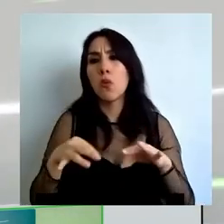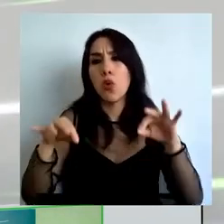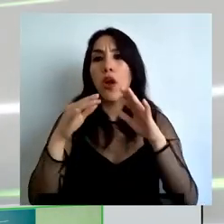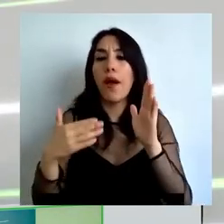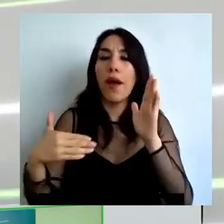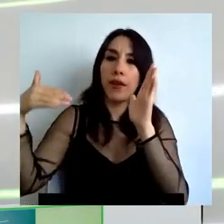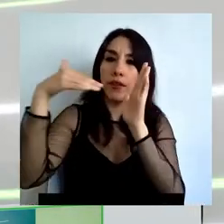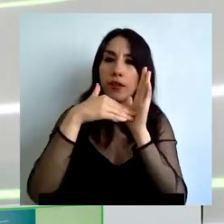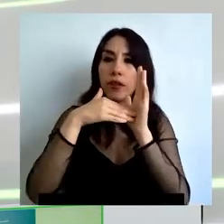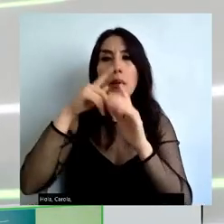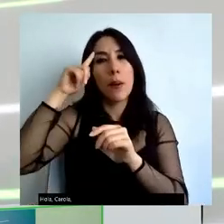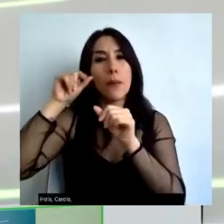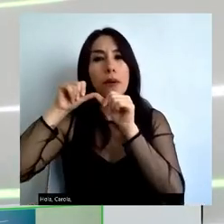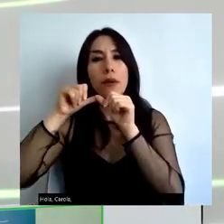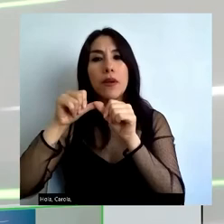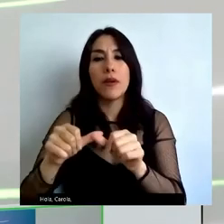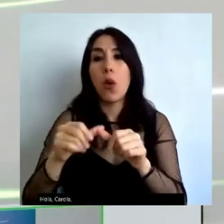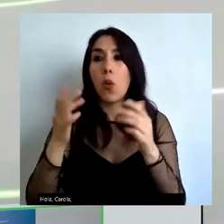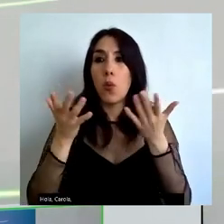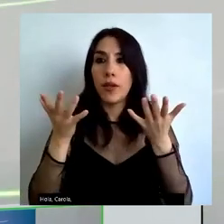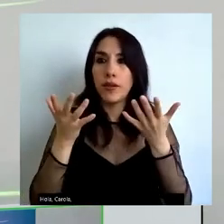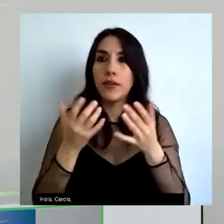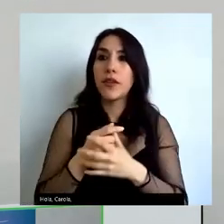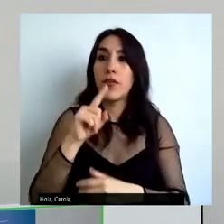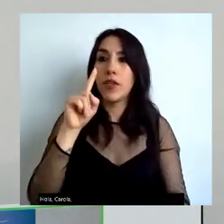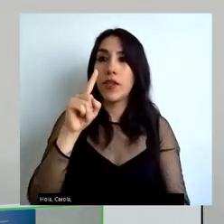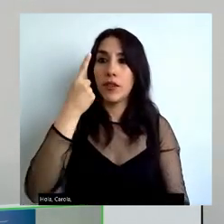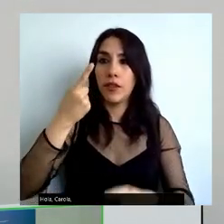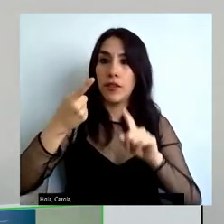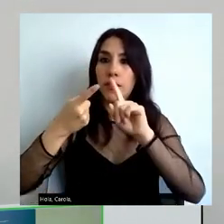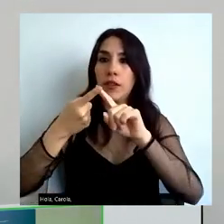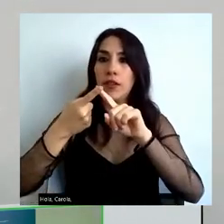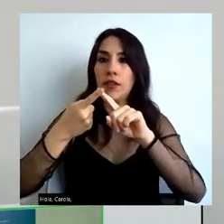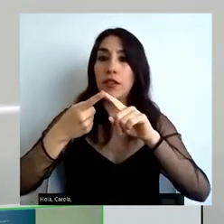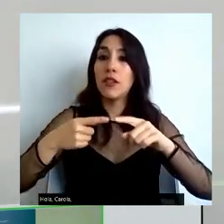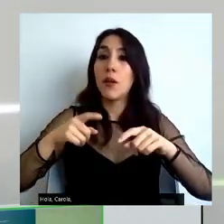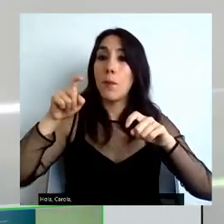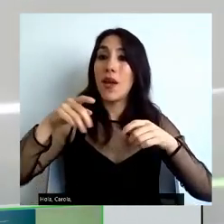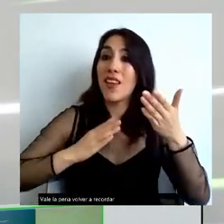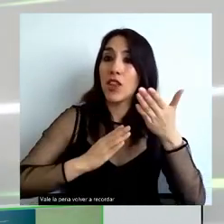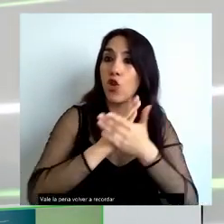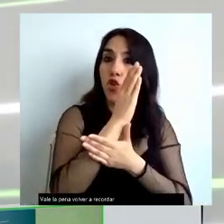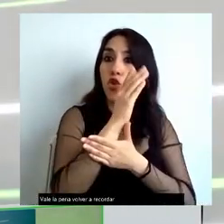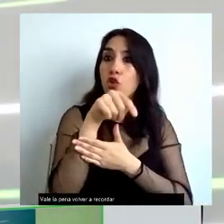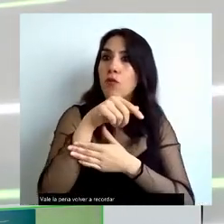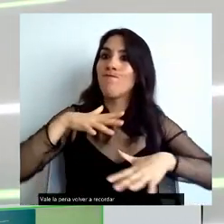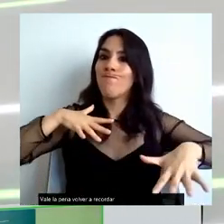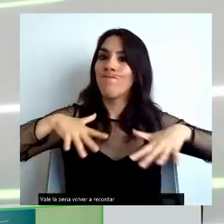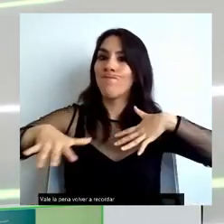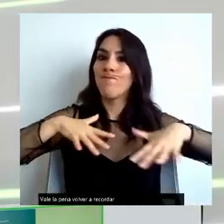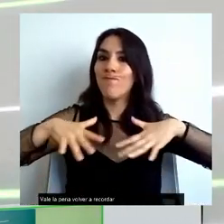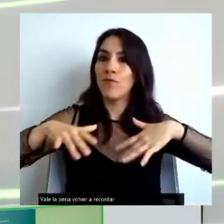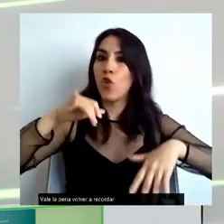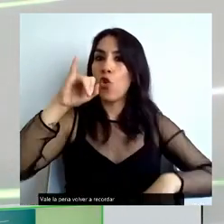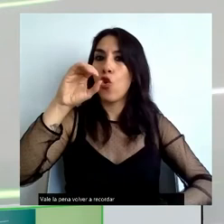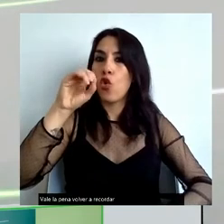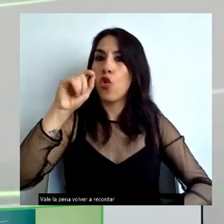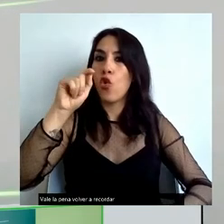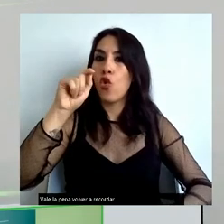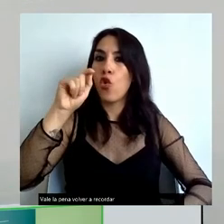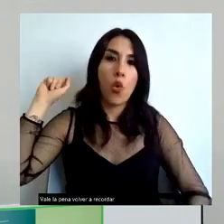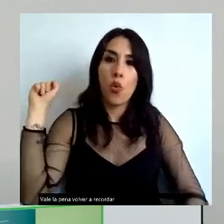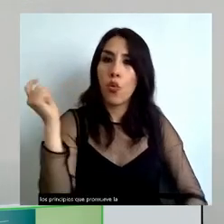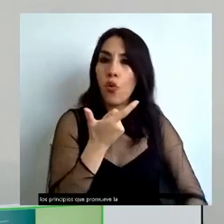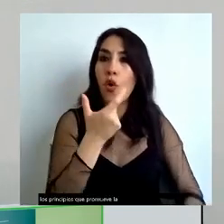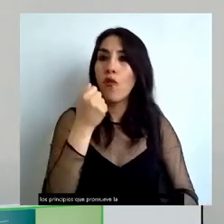cuáles son los principios y derechos fundamentales que promueve la OIT para todas y todos los trabajadores, incluyendo a las personas